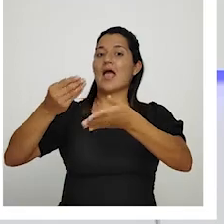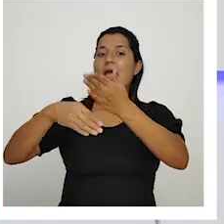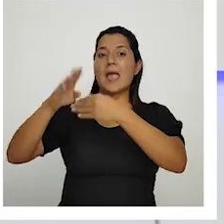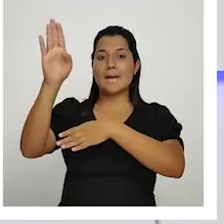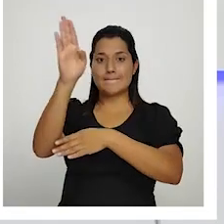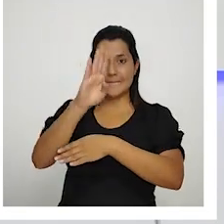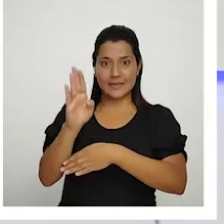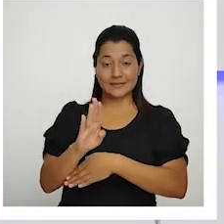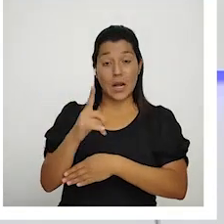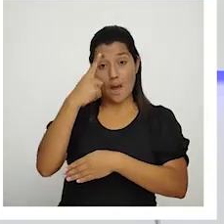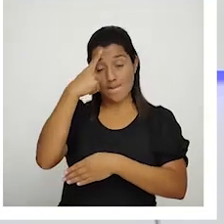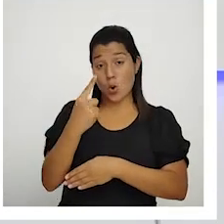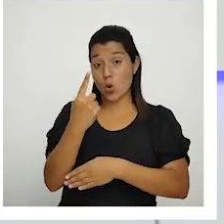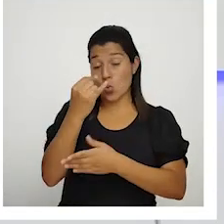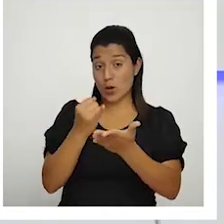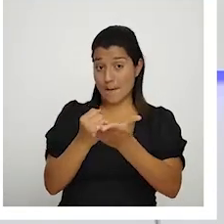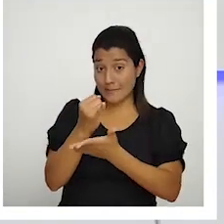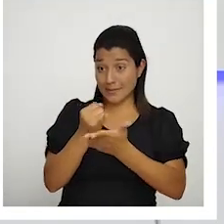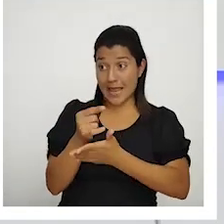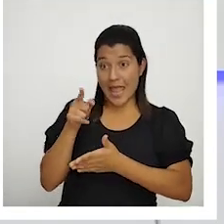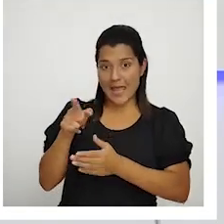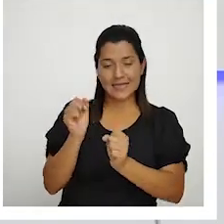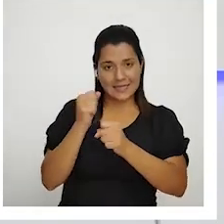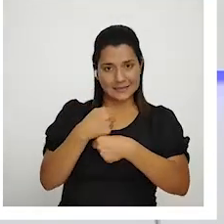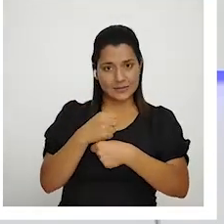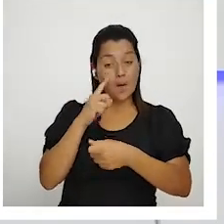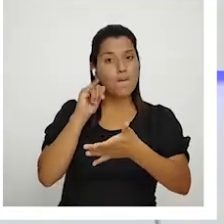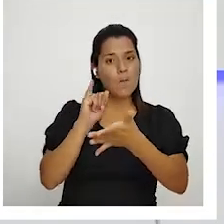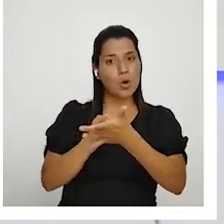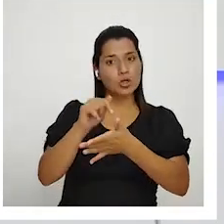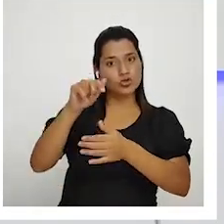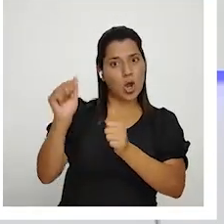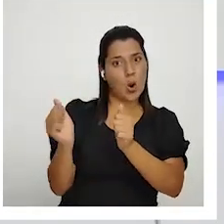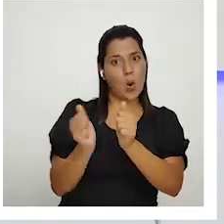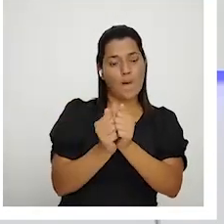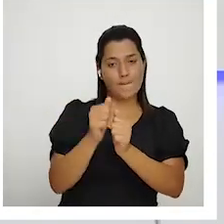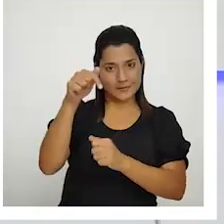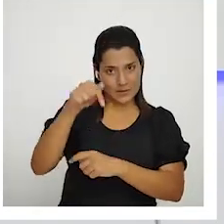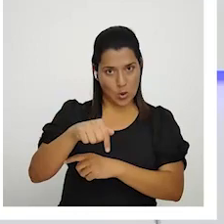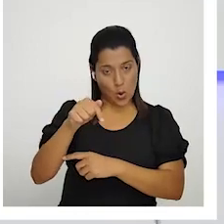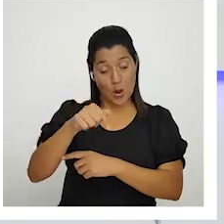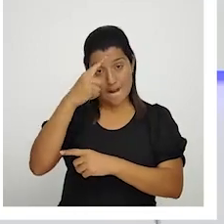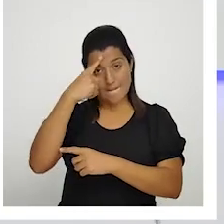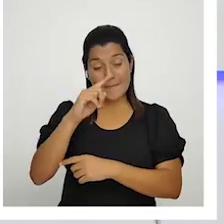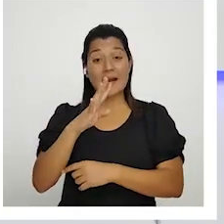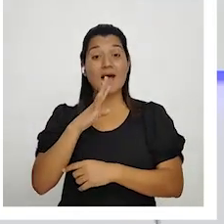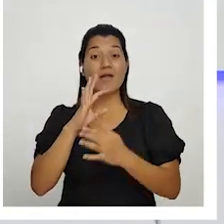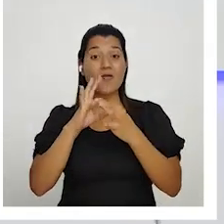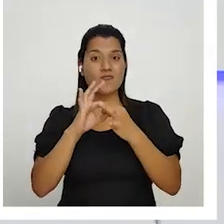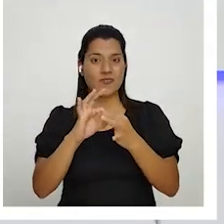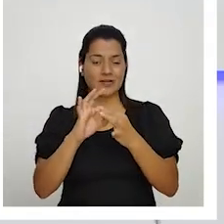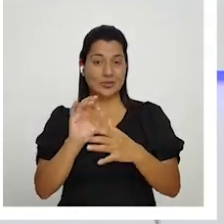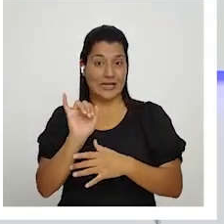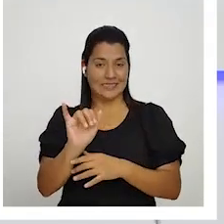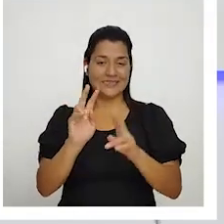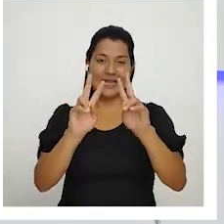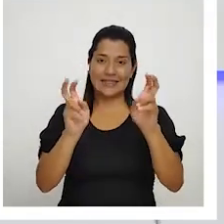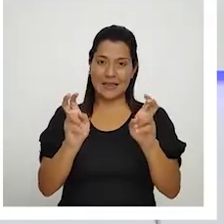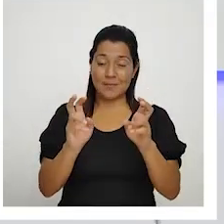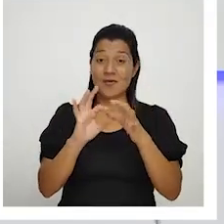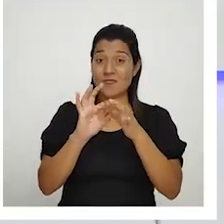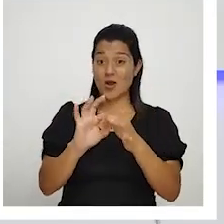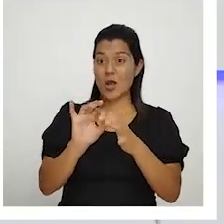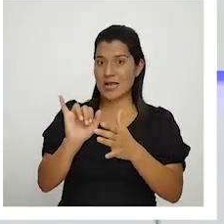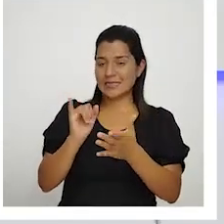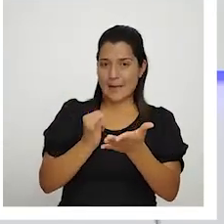una investigación que ella realizó, y para eso nos acompaña el día de hoy para conversar sobre este tema, sobre esta